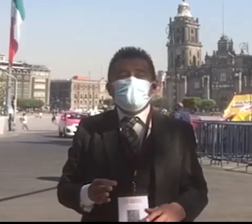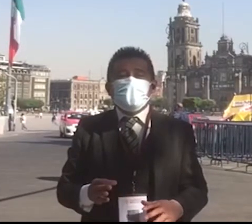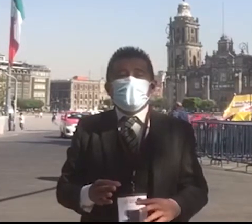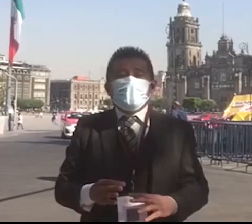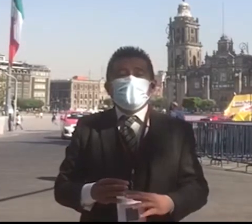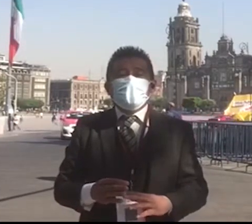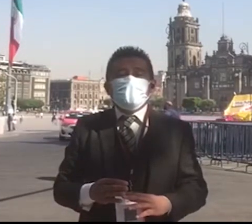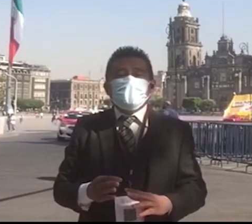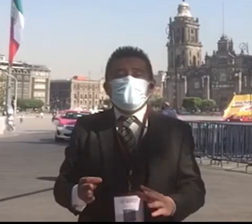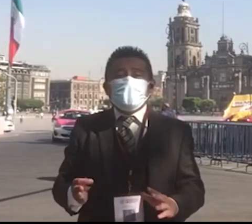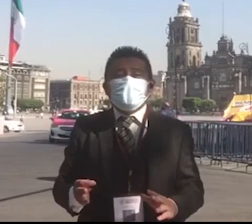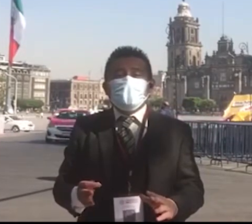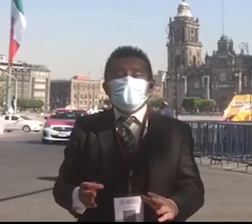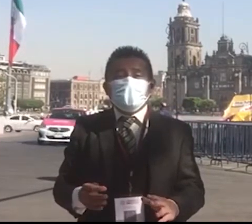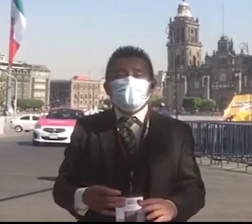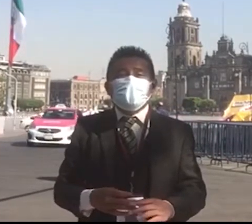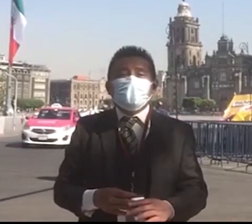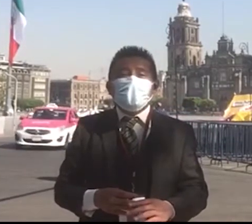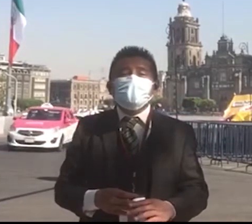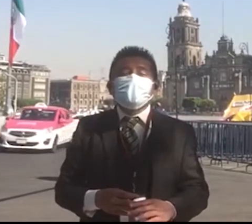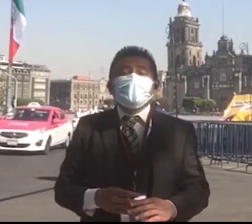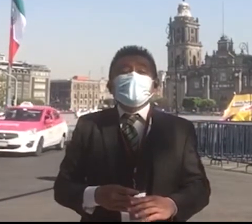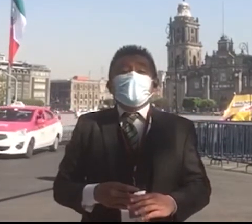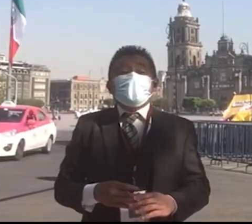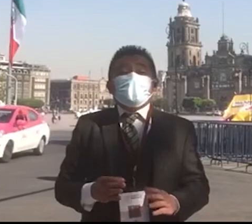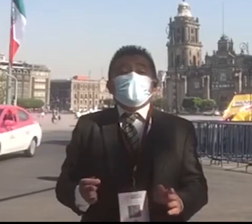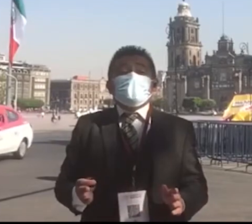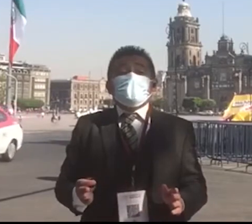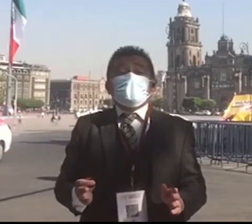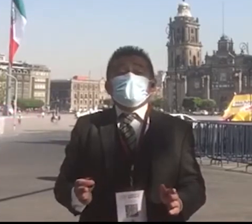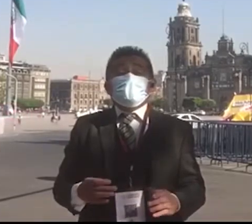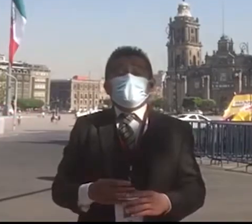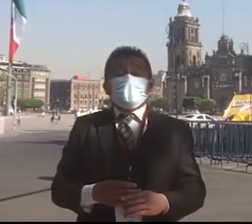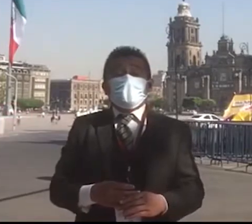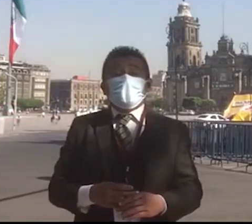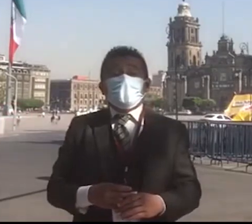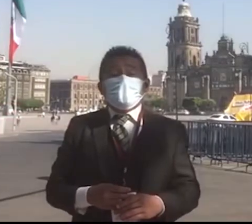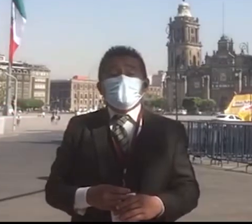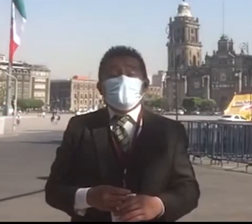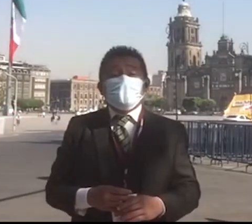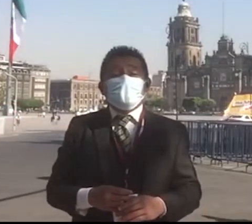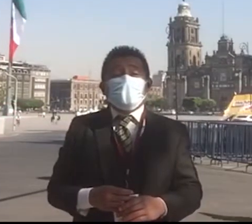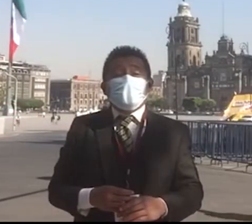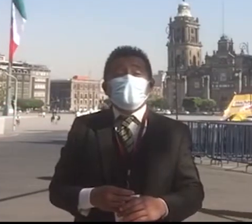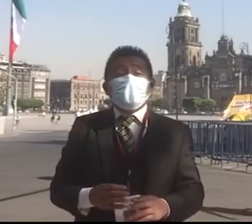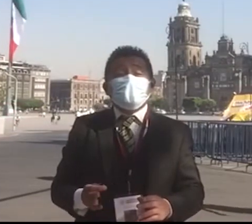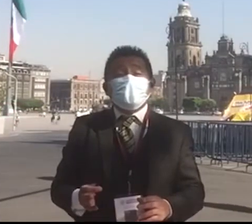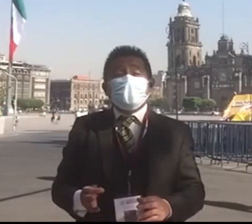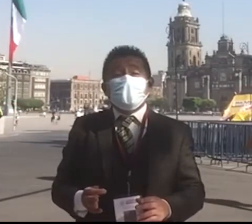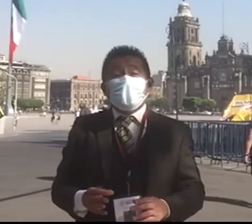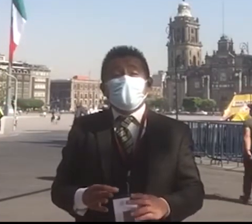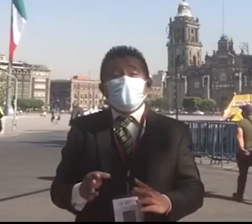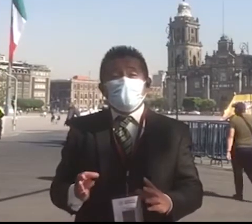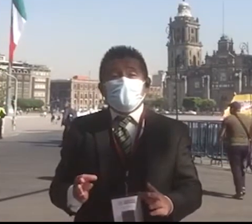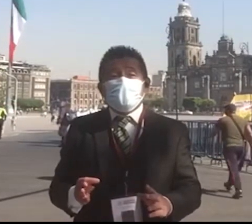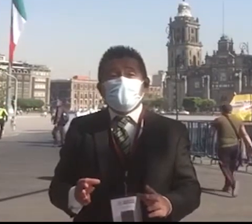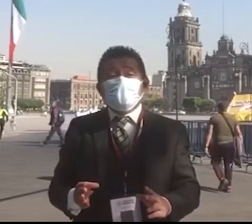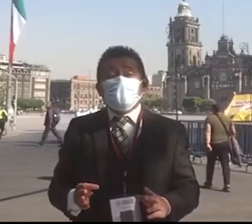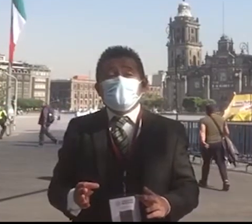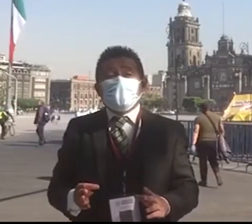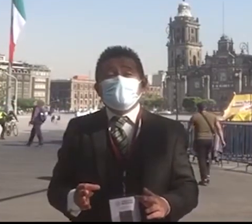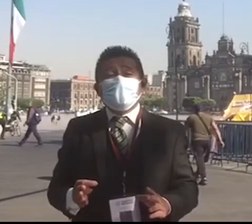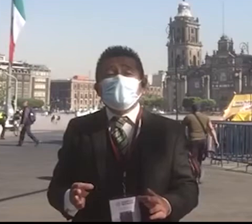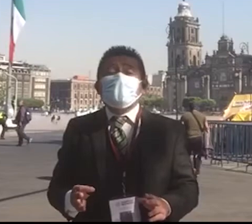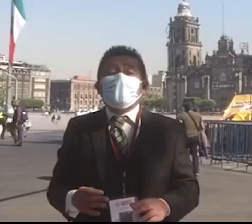el tema de los desaparecidos en nuestro país. Alejandro Encinas, su secretario de Gobernación, hizo un corte de caja, una